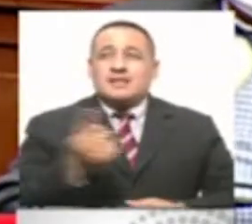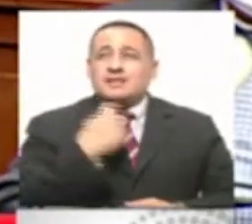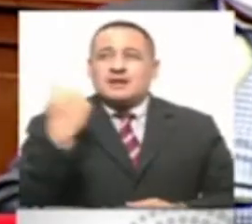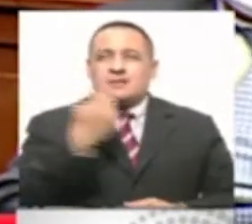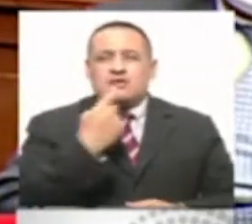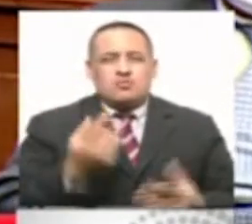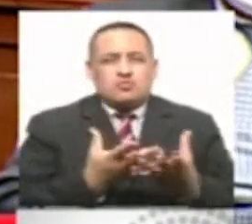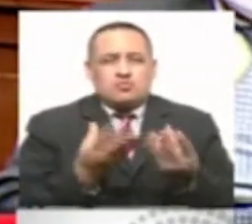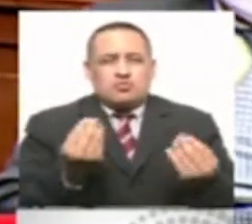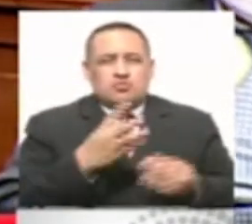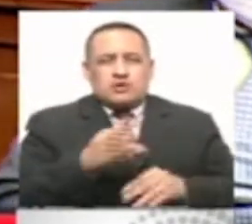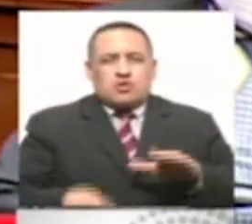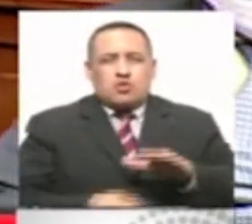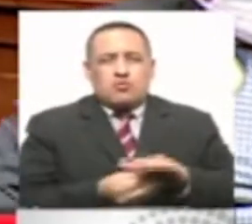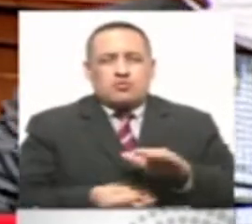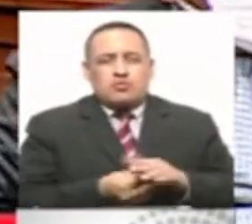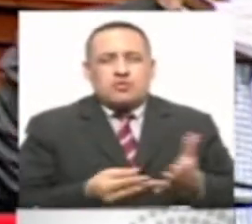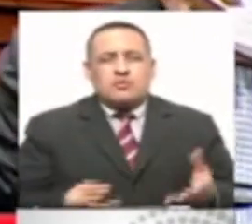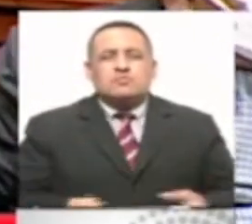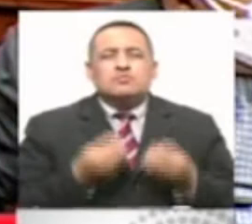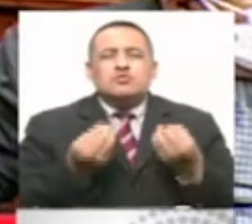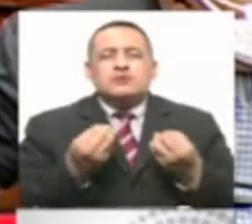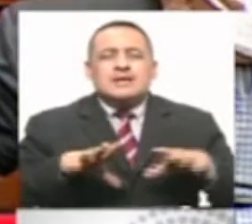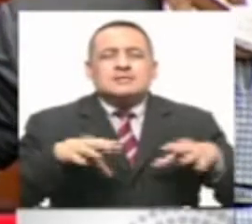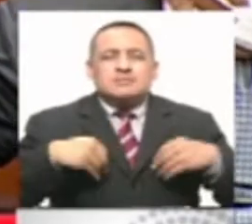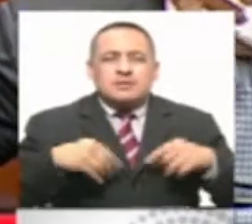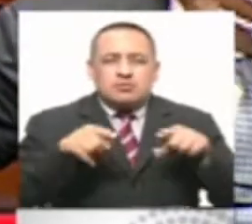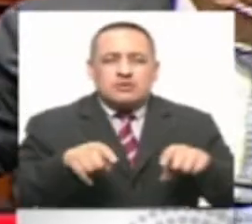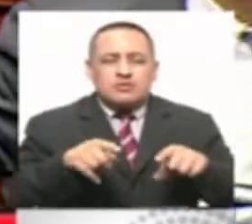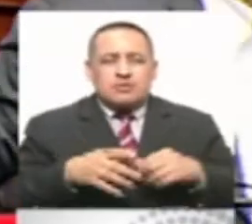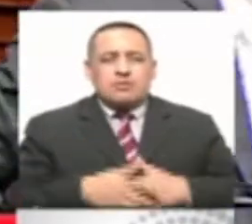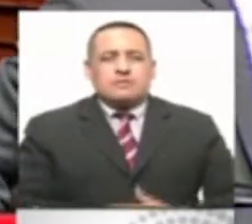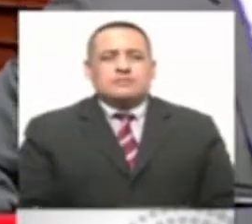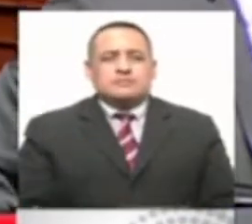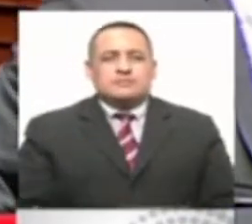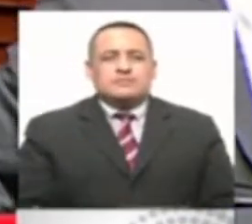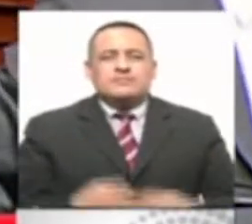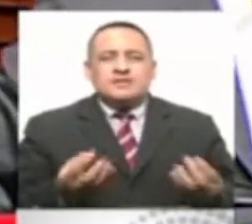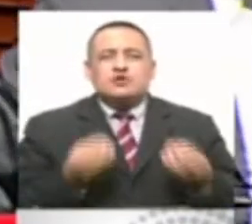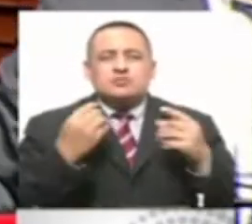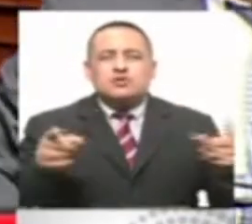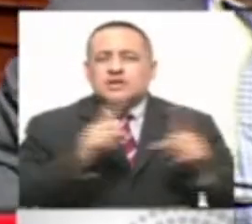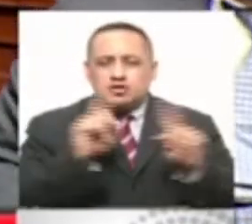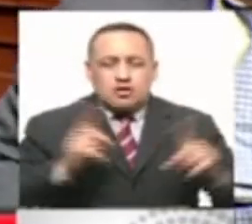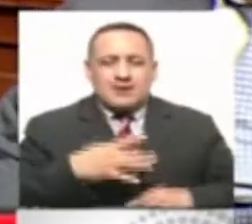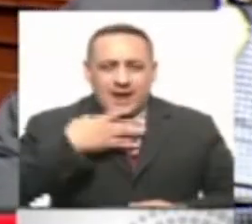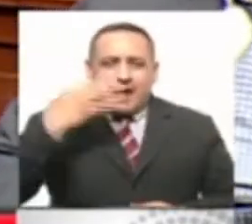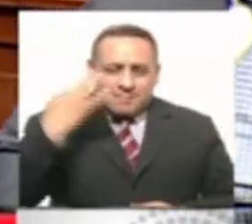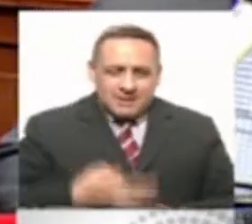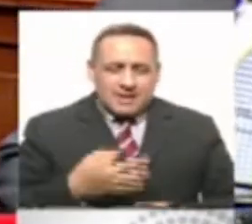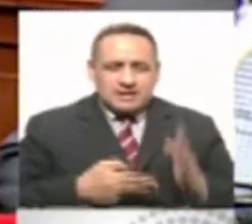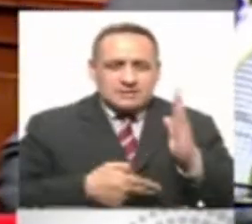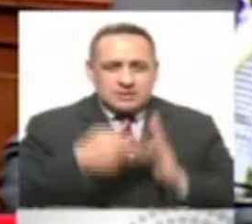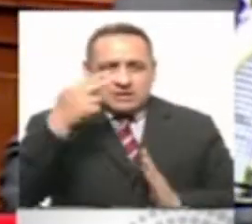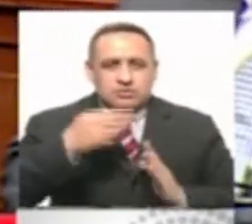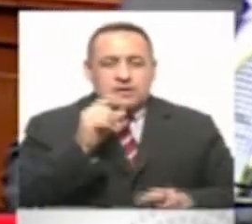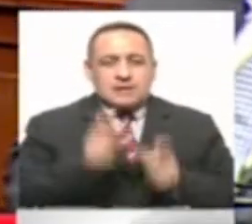corrupción? ¿Por qué hemos permitido eso? ¿Por qué no hemos sido sinceros con nuestro